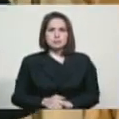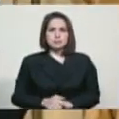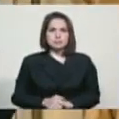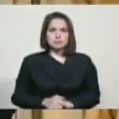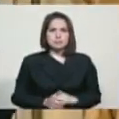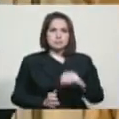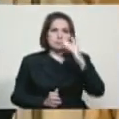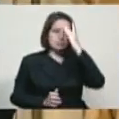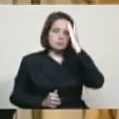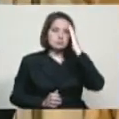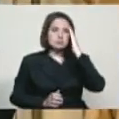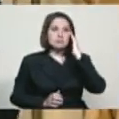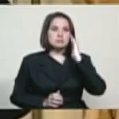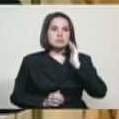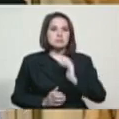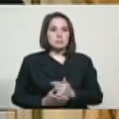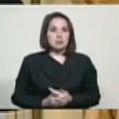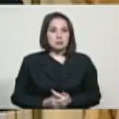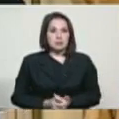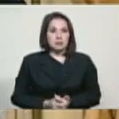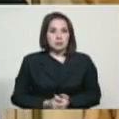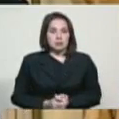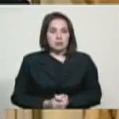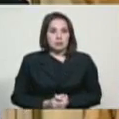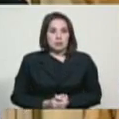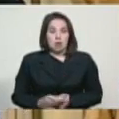En ese marco, si uno tiene claro los retos que tiene,